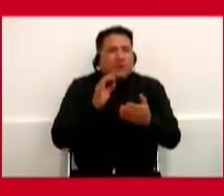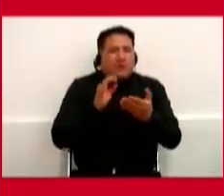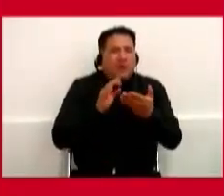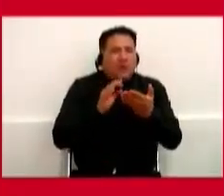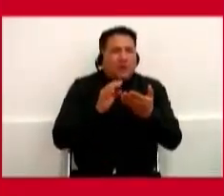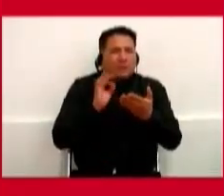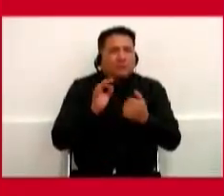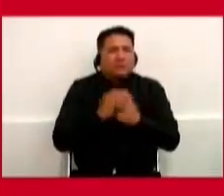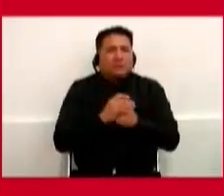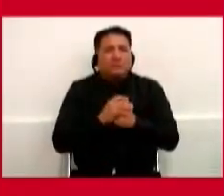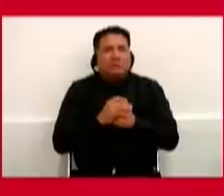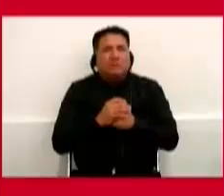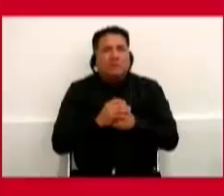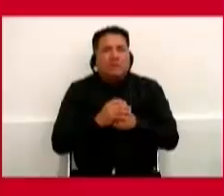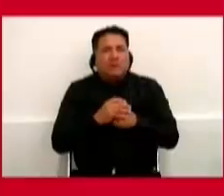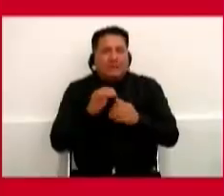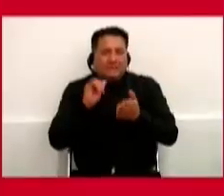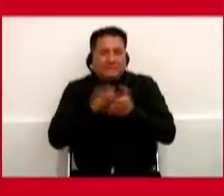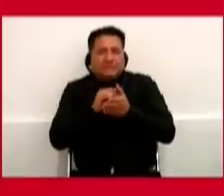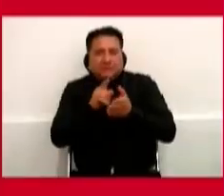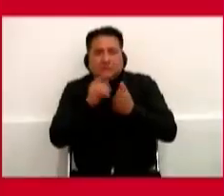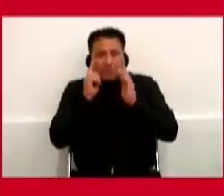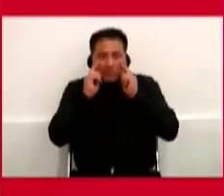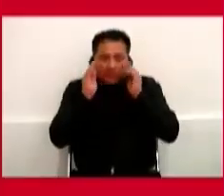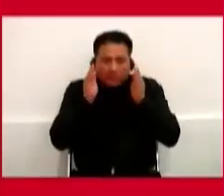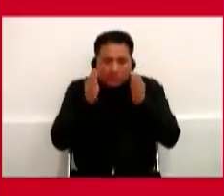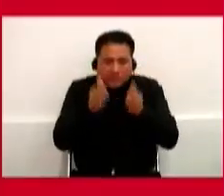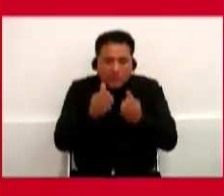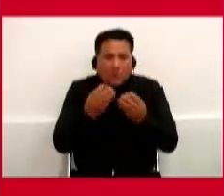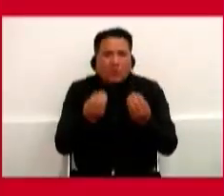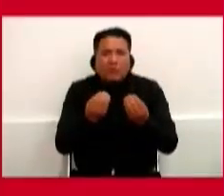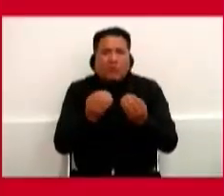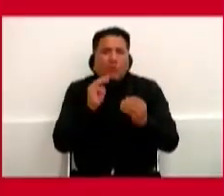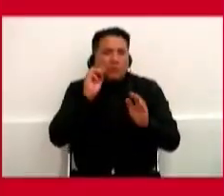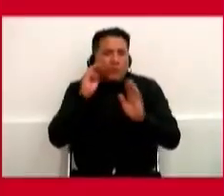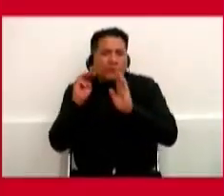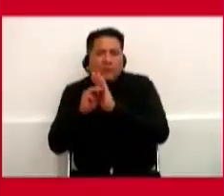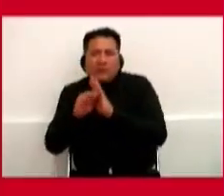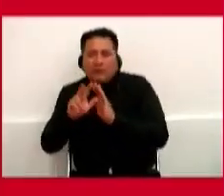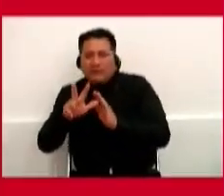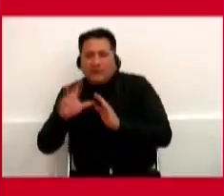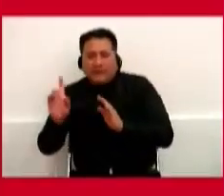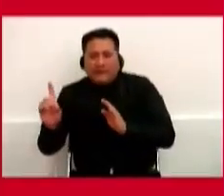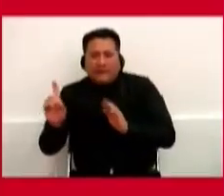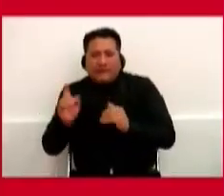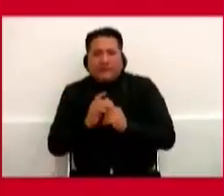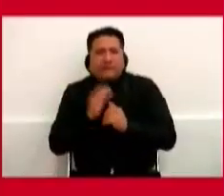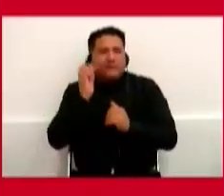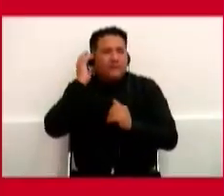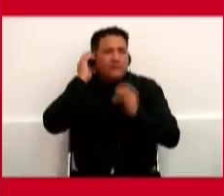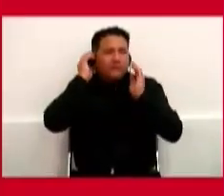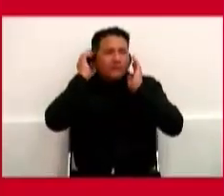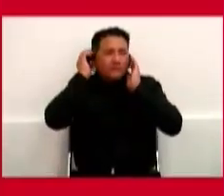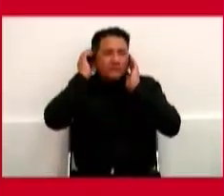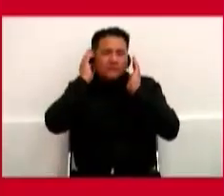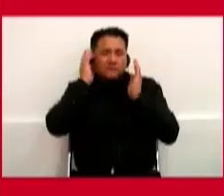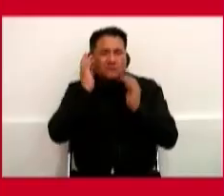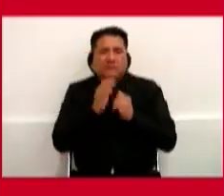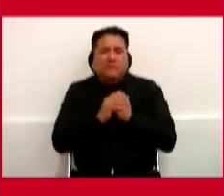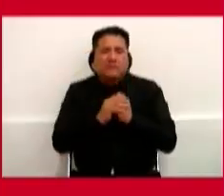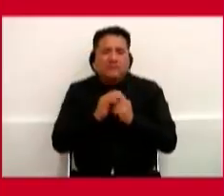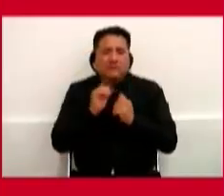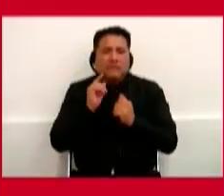por la representatividad que muestra un modelo en 3D, ¿no? Es la información base de toda la operación, básicamente.